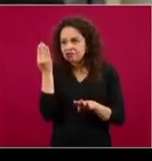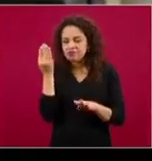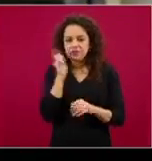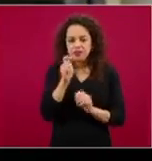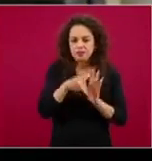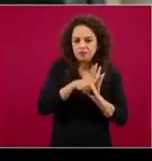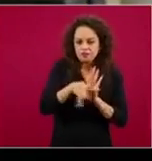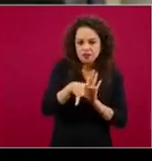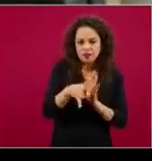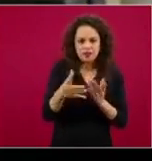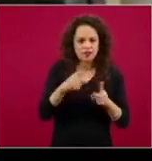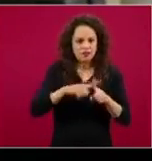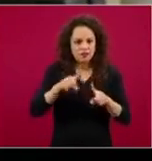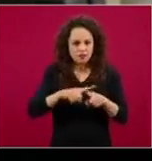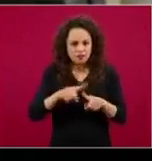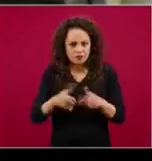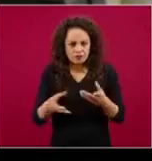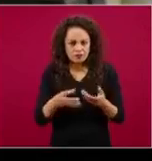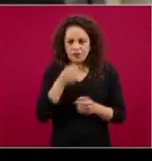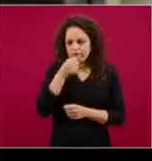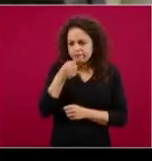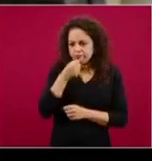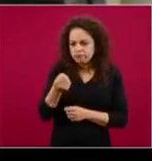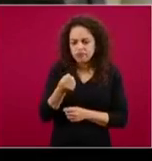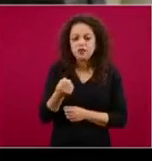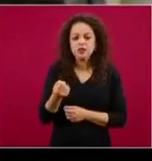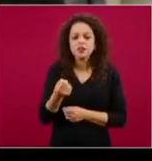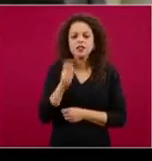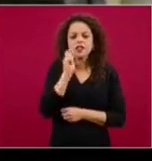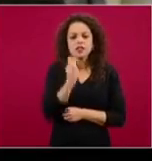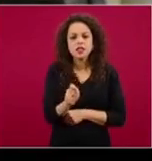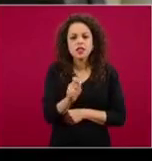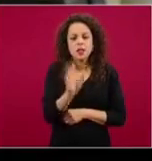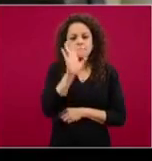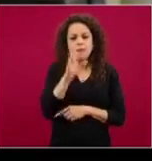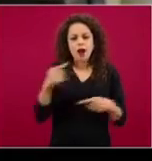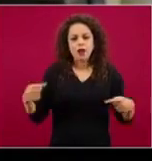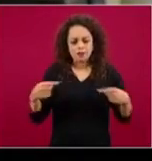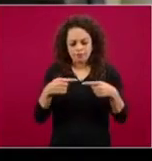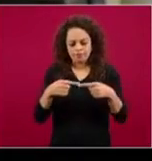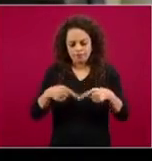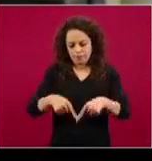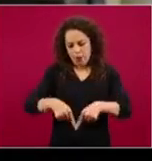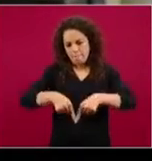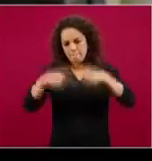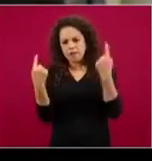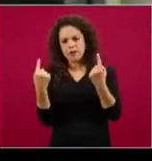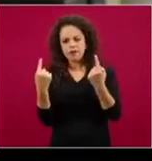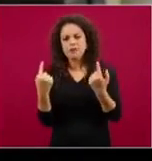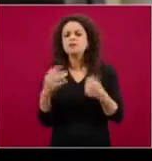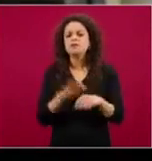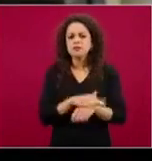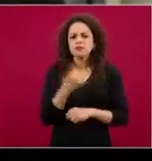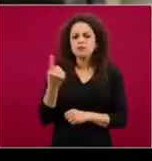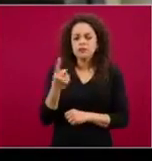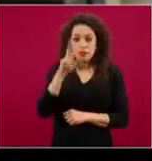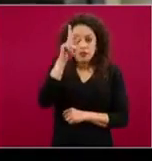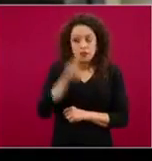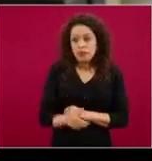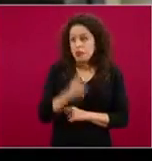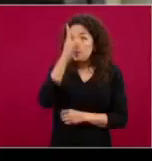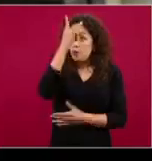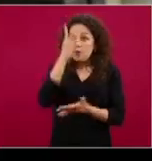objetivo romper un vínculo que se ha dado aquí, que es un vínculo inédito realmente. Lograr que